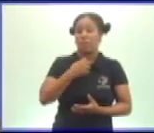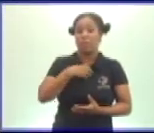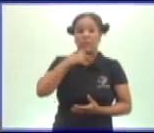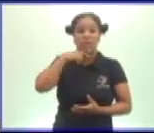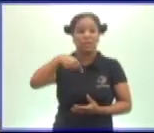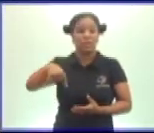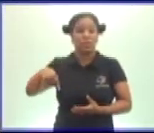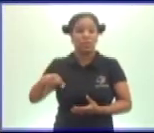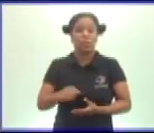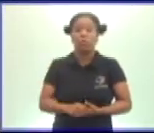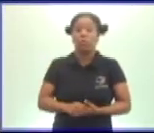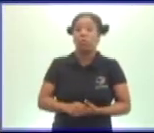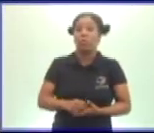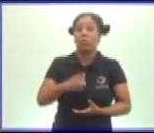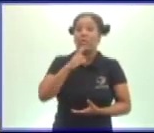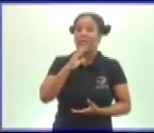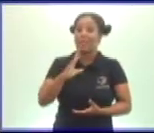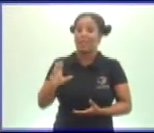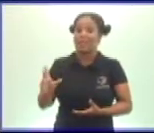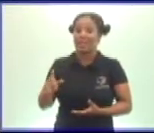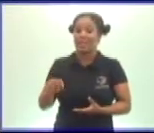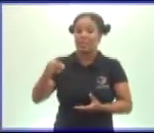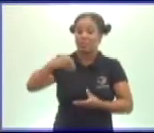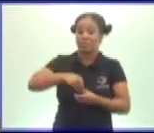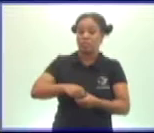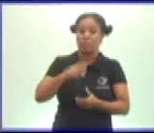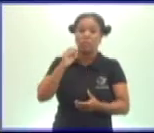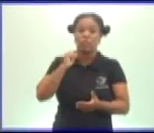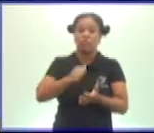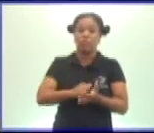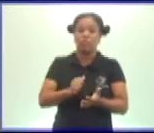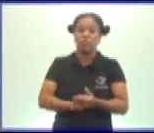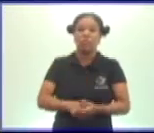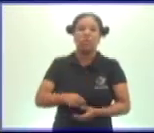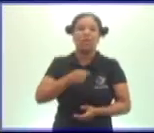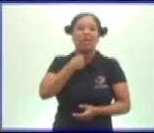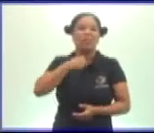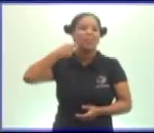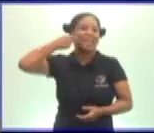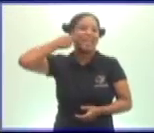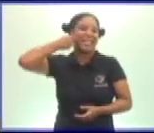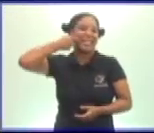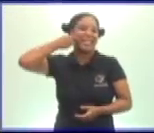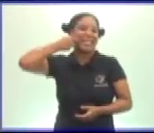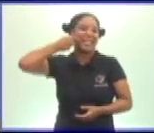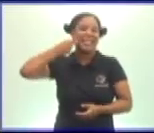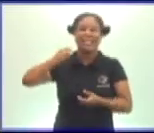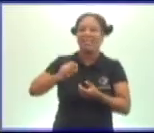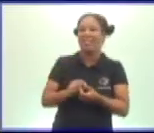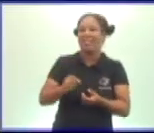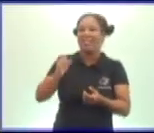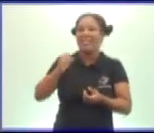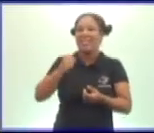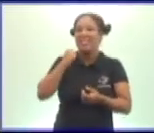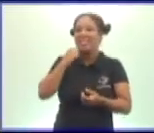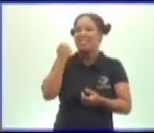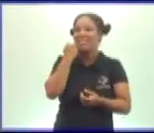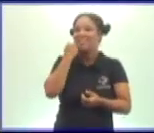estado sólido, líquido en sólido, por ejemplo, amalgama, que no es más que